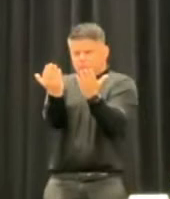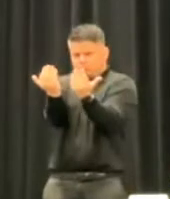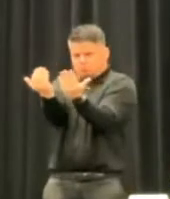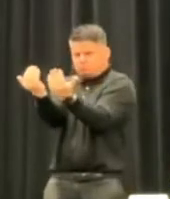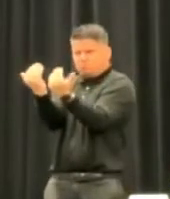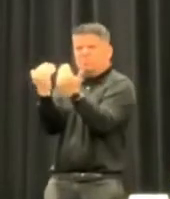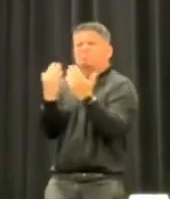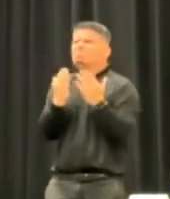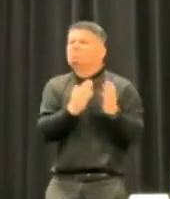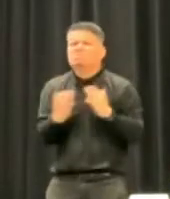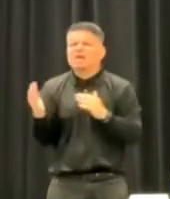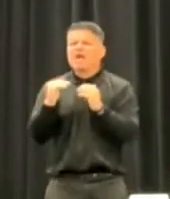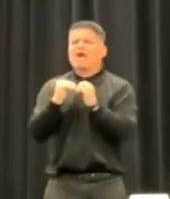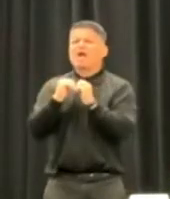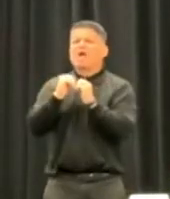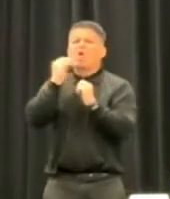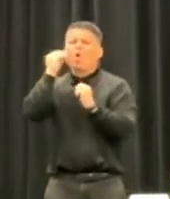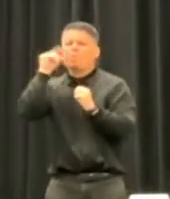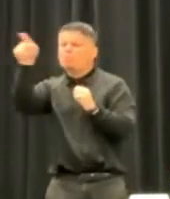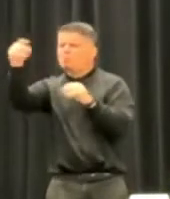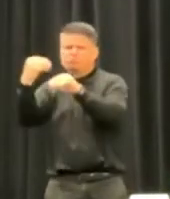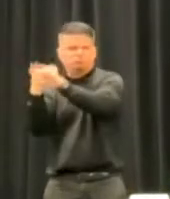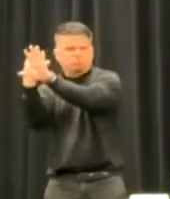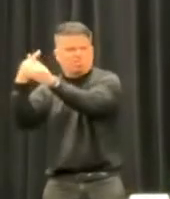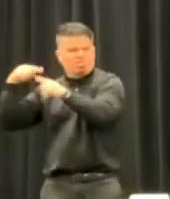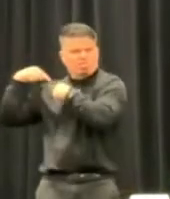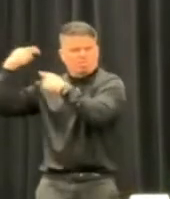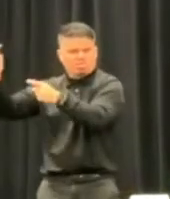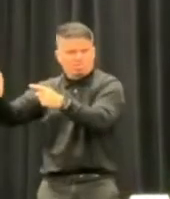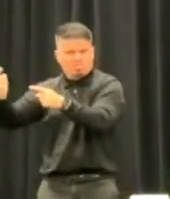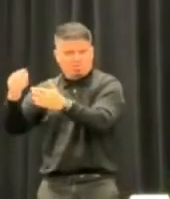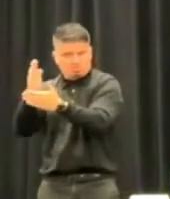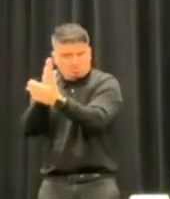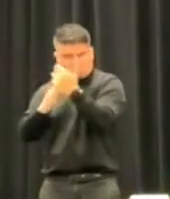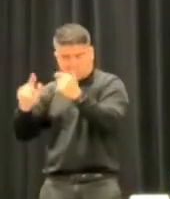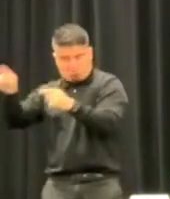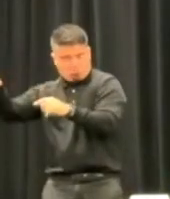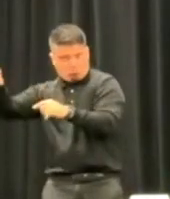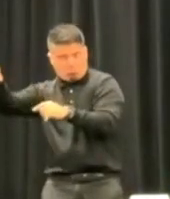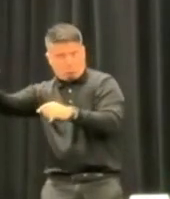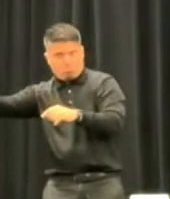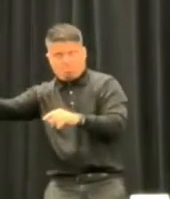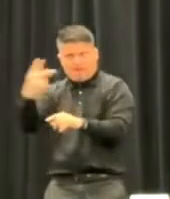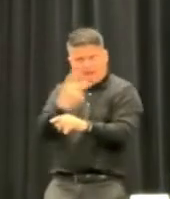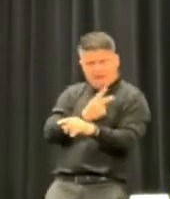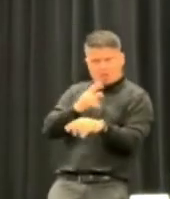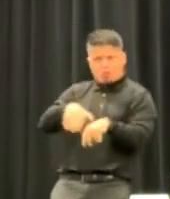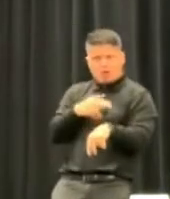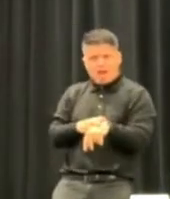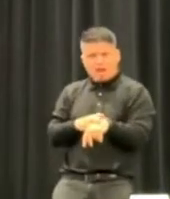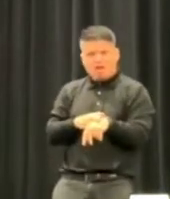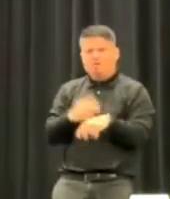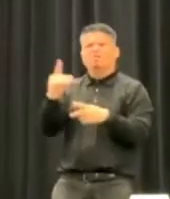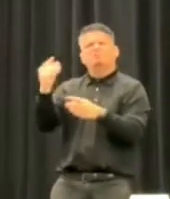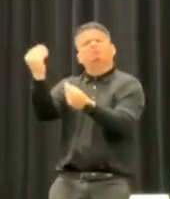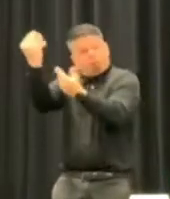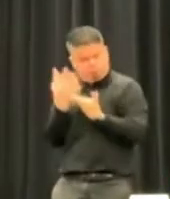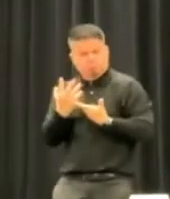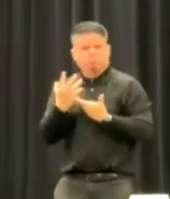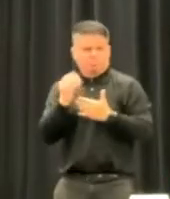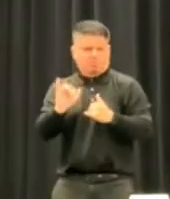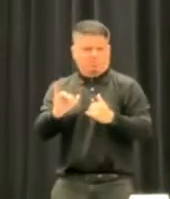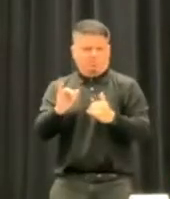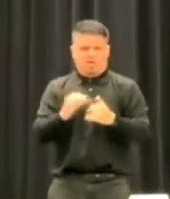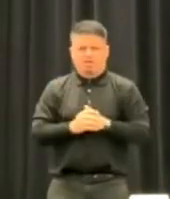aquellos empleados que tengan que mantenerse remotos y los que puedan ya comenzar a trabajar presencialmente porque así lo hagan esa